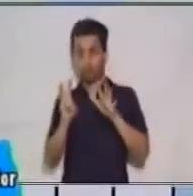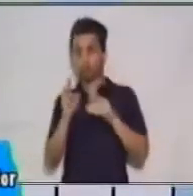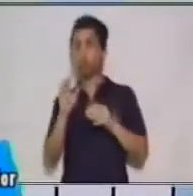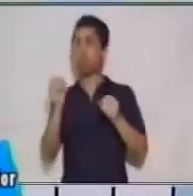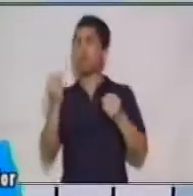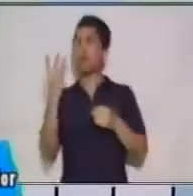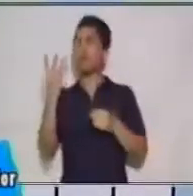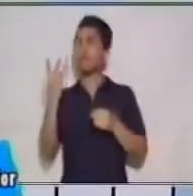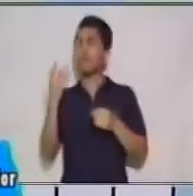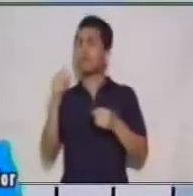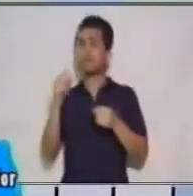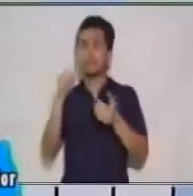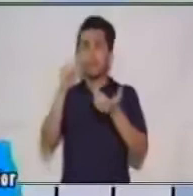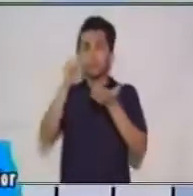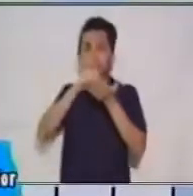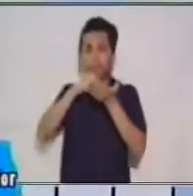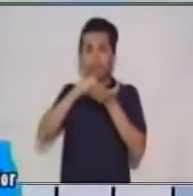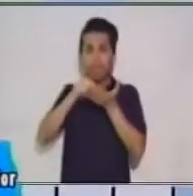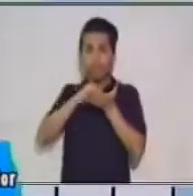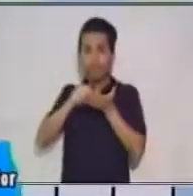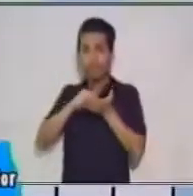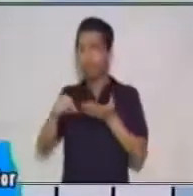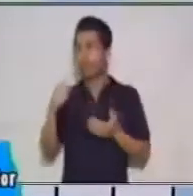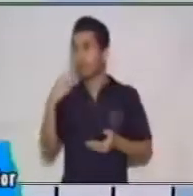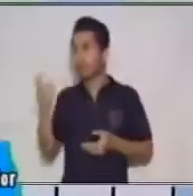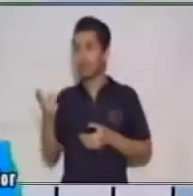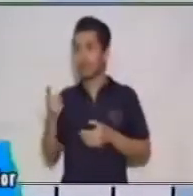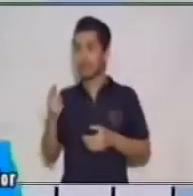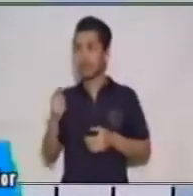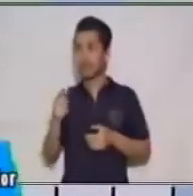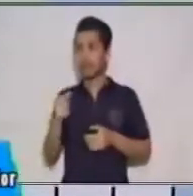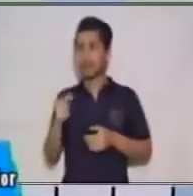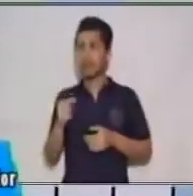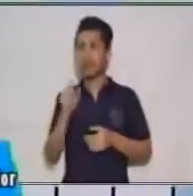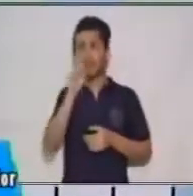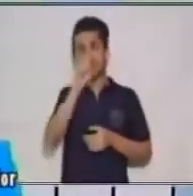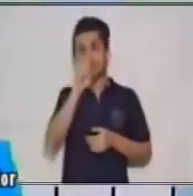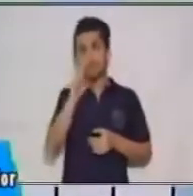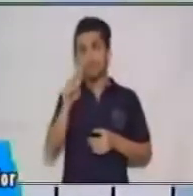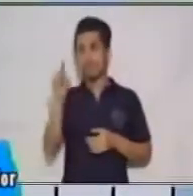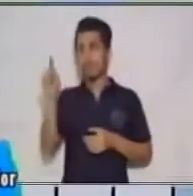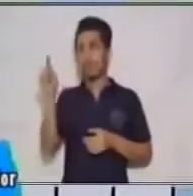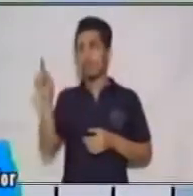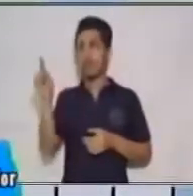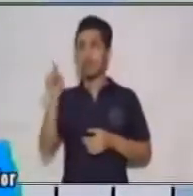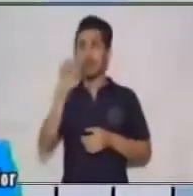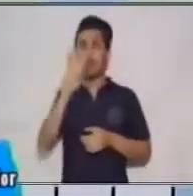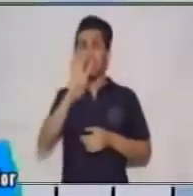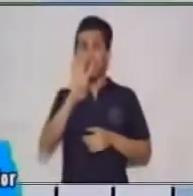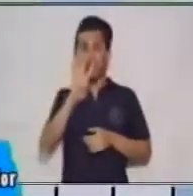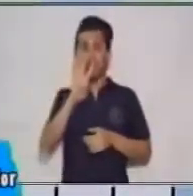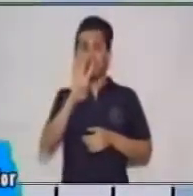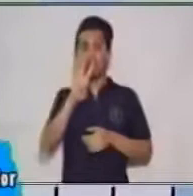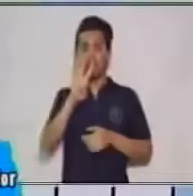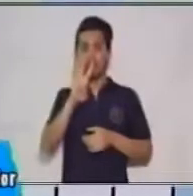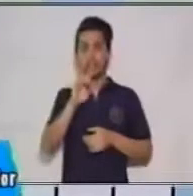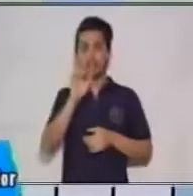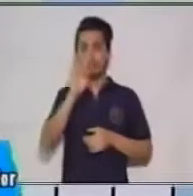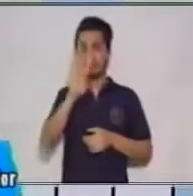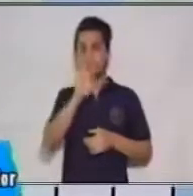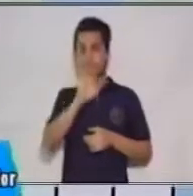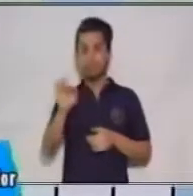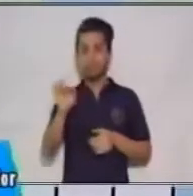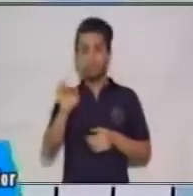Se han dividido. 8 partes. ¿Cuántas partes se han pintado? 1, 2, 3, 4.